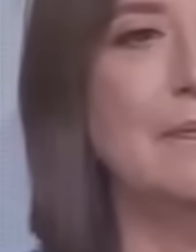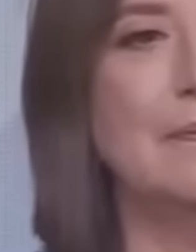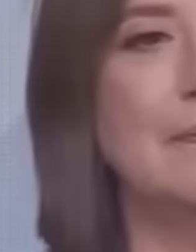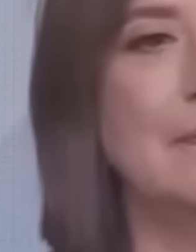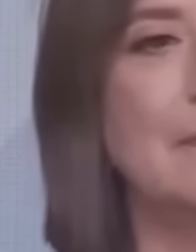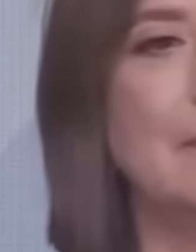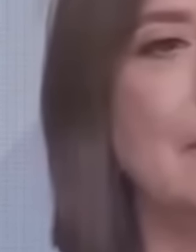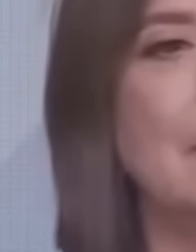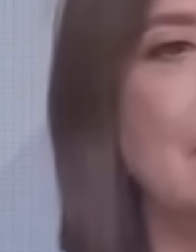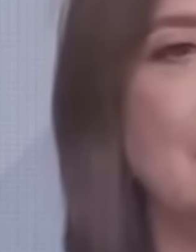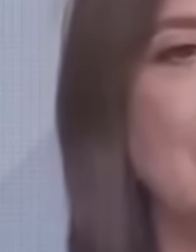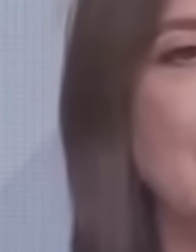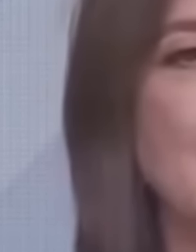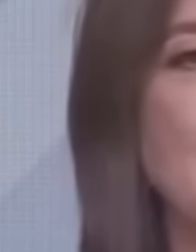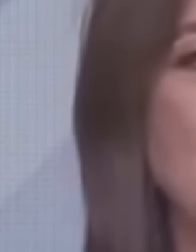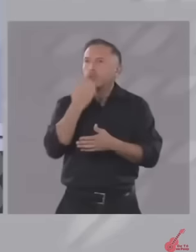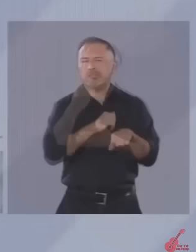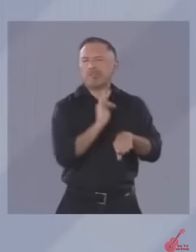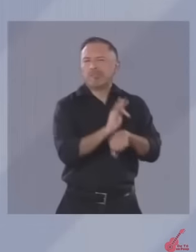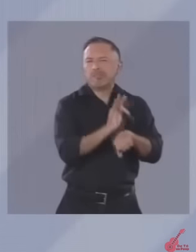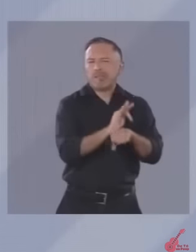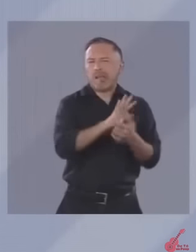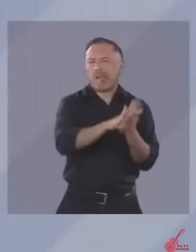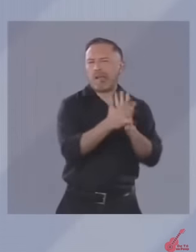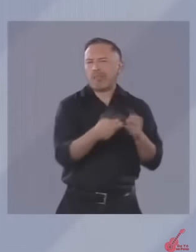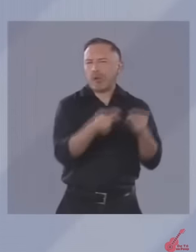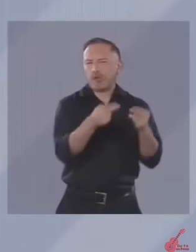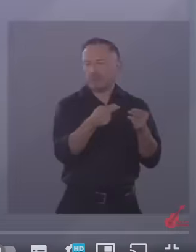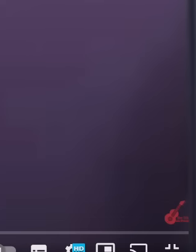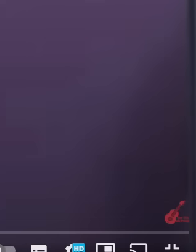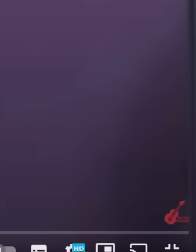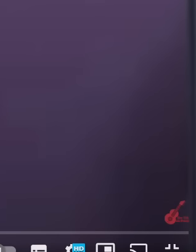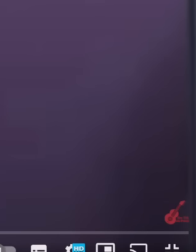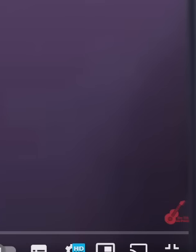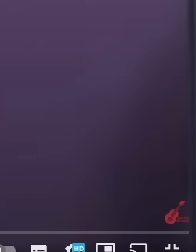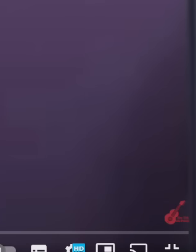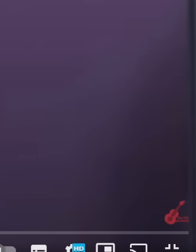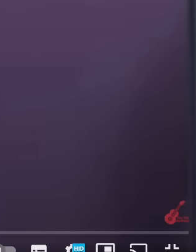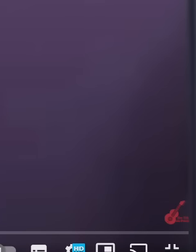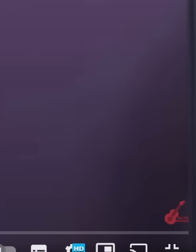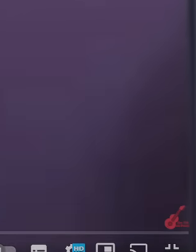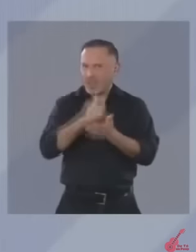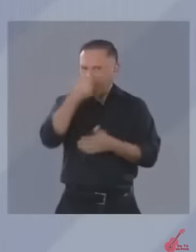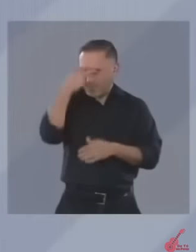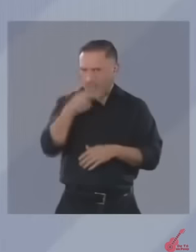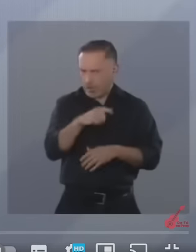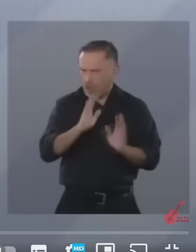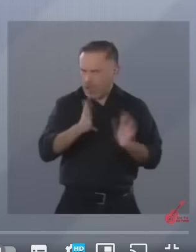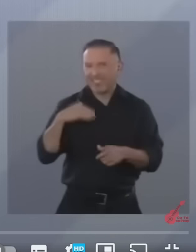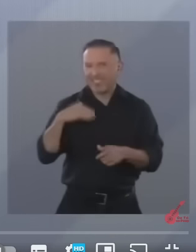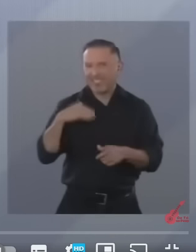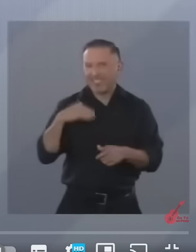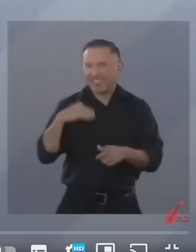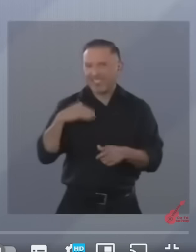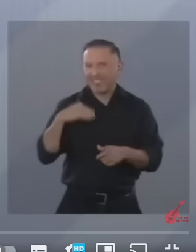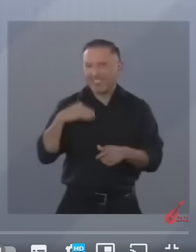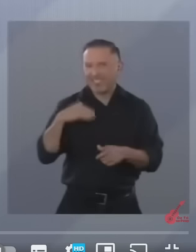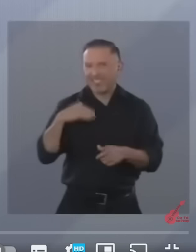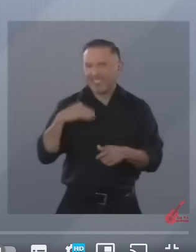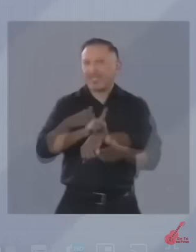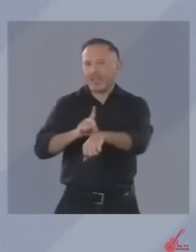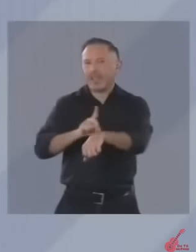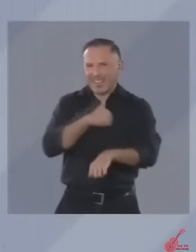Claudia mamadas. Claudia mamadas. Dices 28 millones de papas. La más pajera. Recién lo veo. 2000 Clau. Tenía un coso,